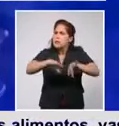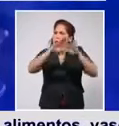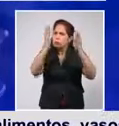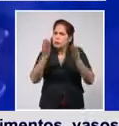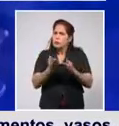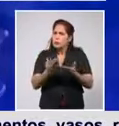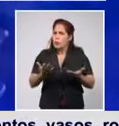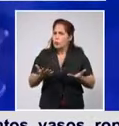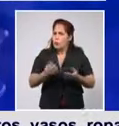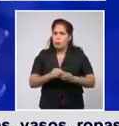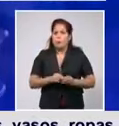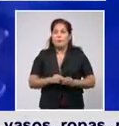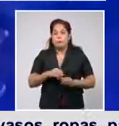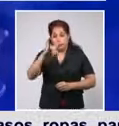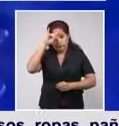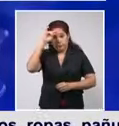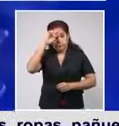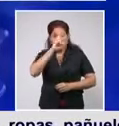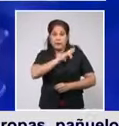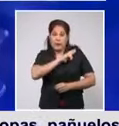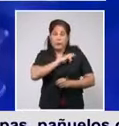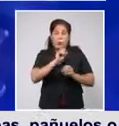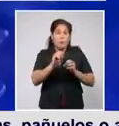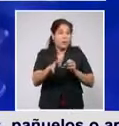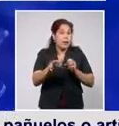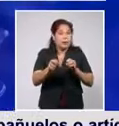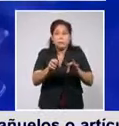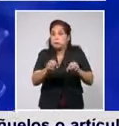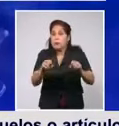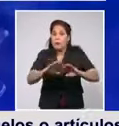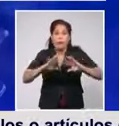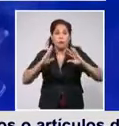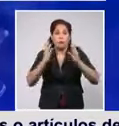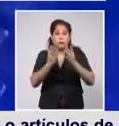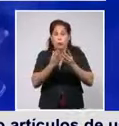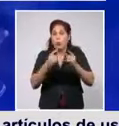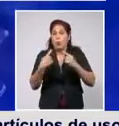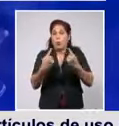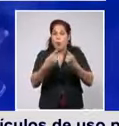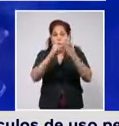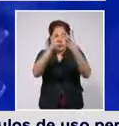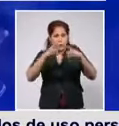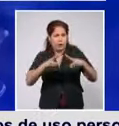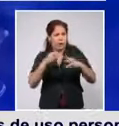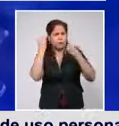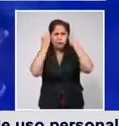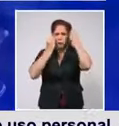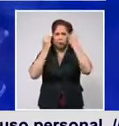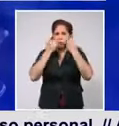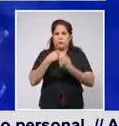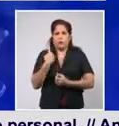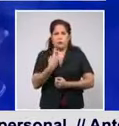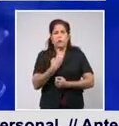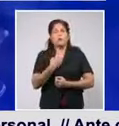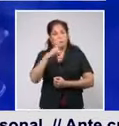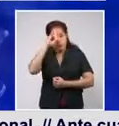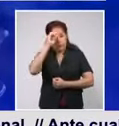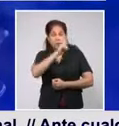mundo debido a la dispersión del virus? Analizábamos estos cables en horas de la mañana. Es así, Isela.